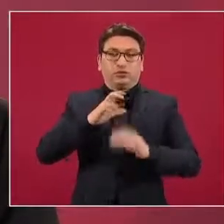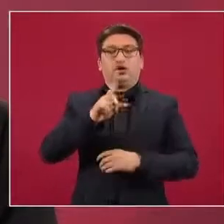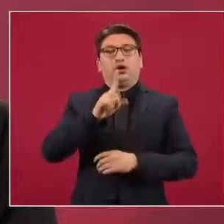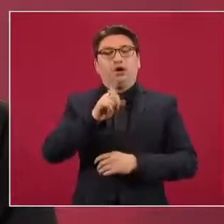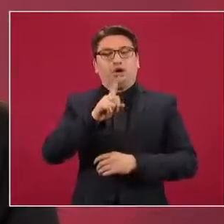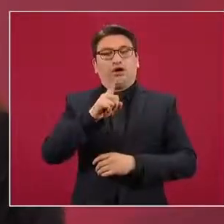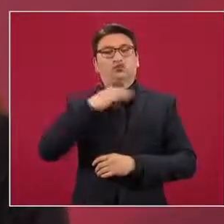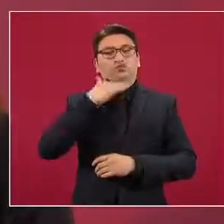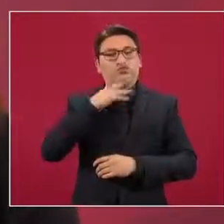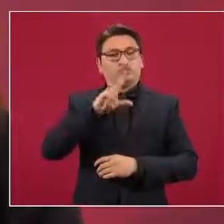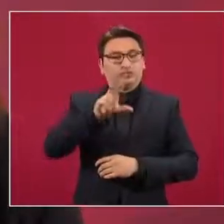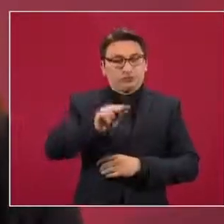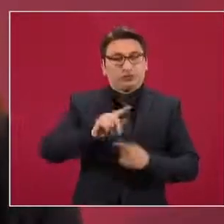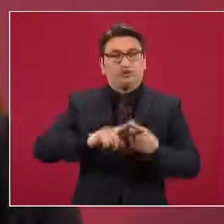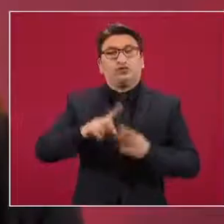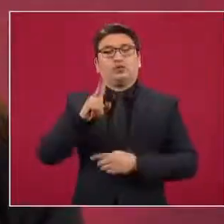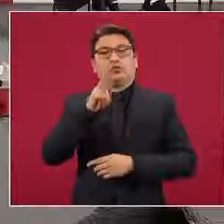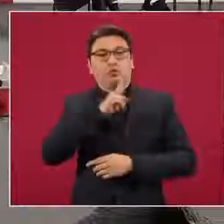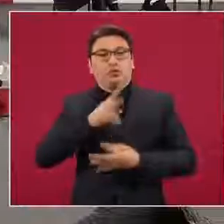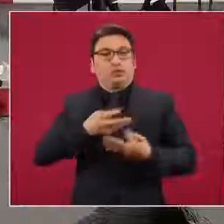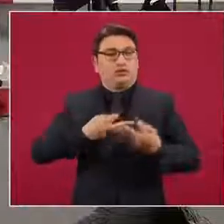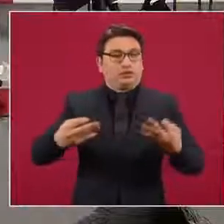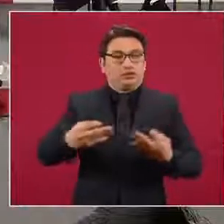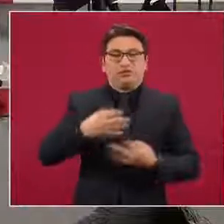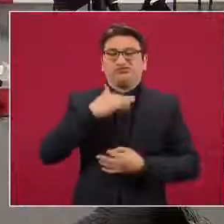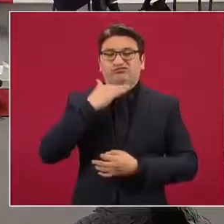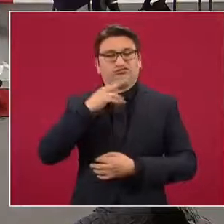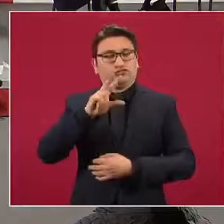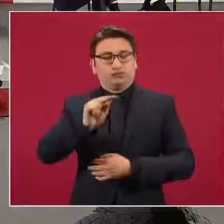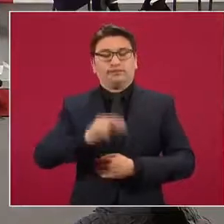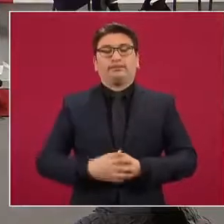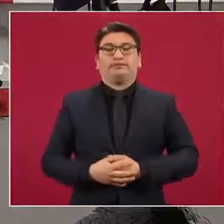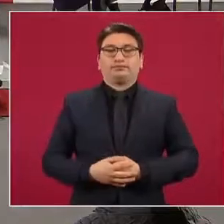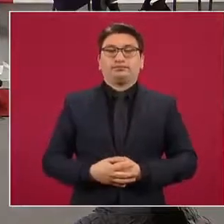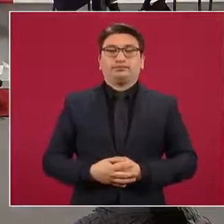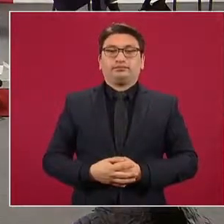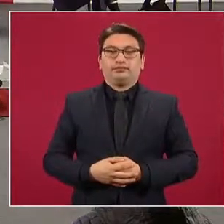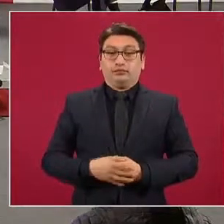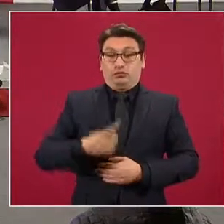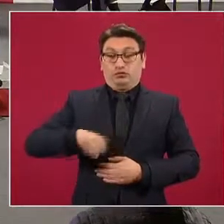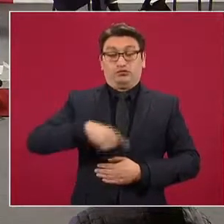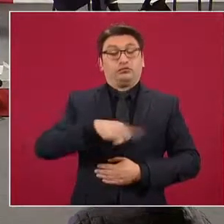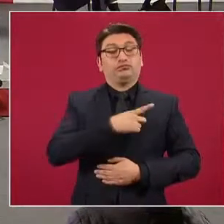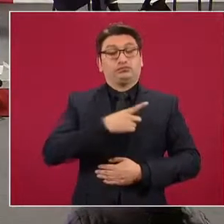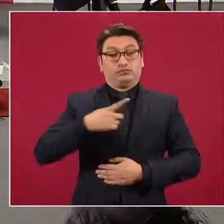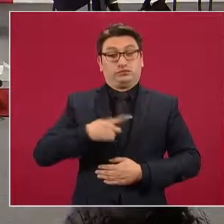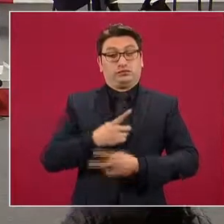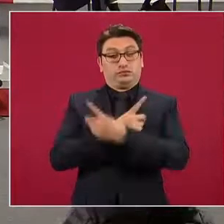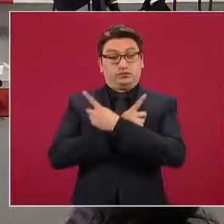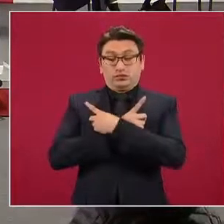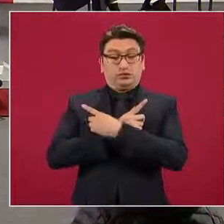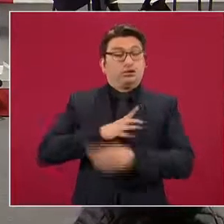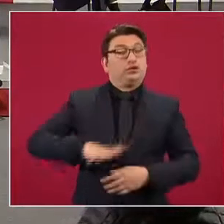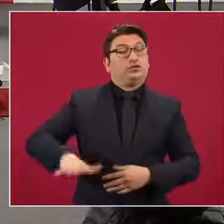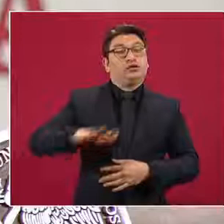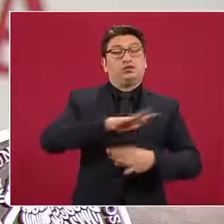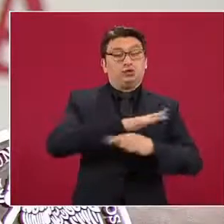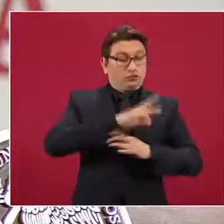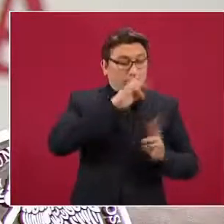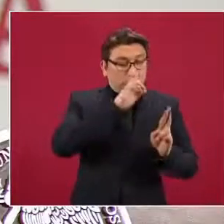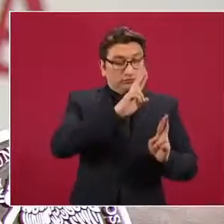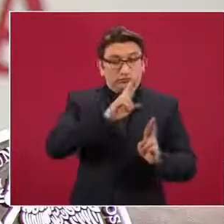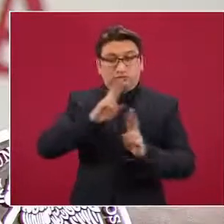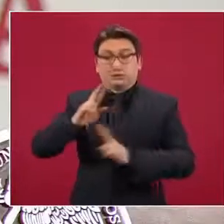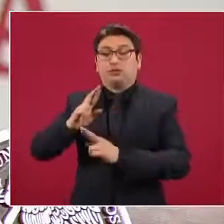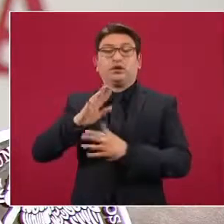agua, la tierra y el aire. Tenemos el deber de compartir nuestra atribución de dignidad con todos los seres vivos